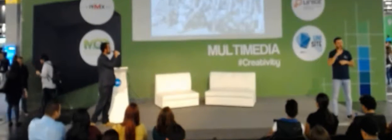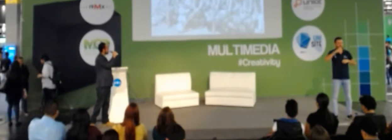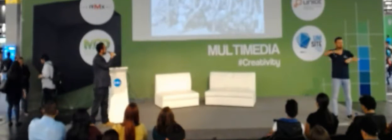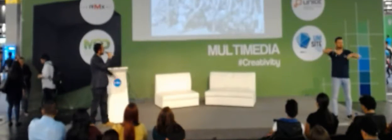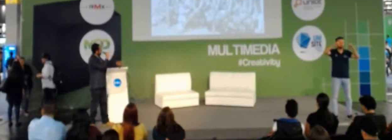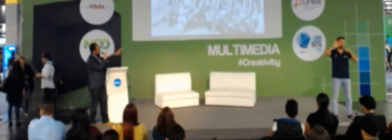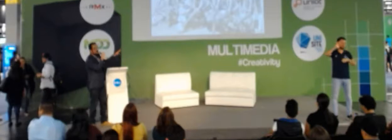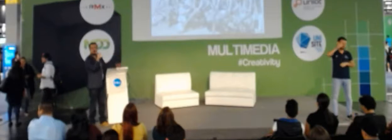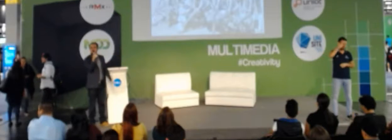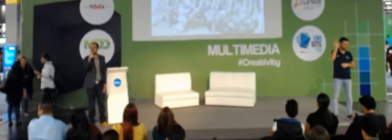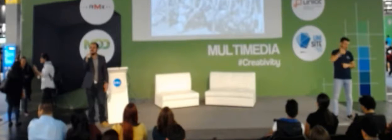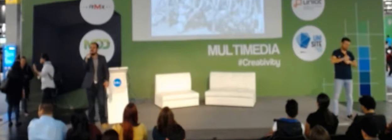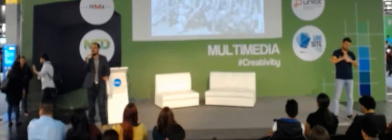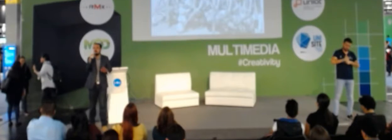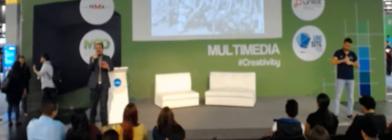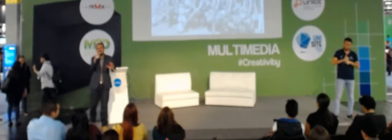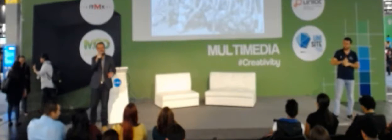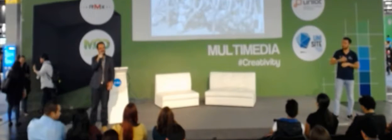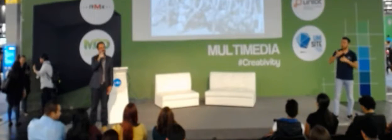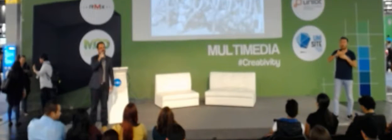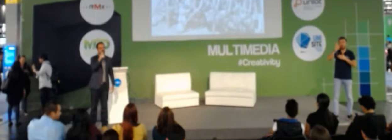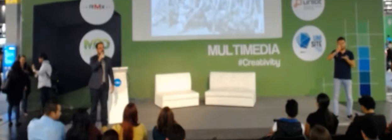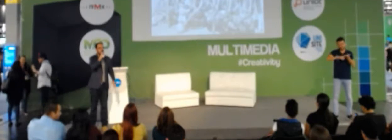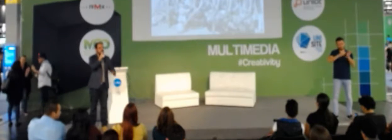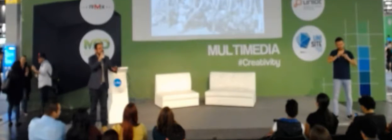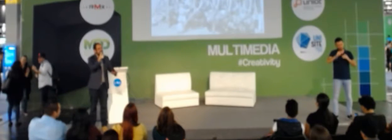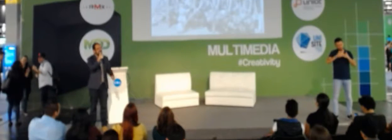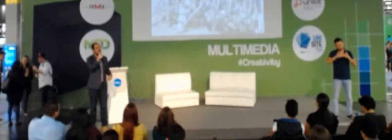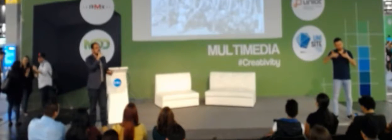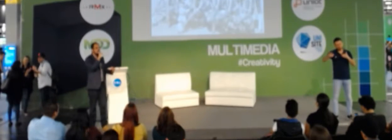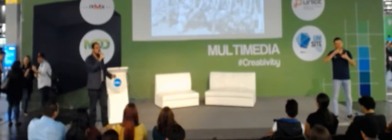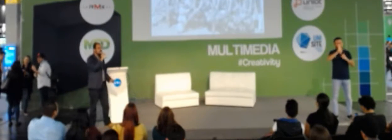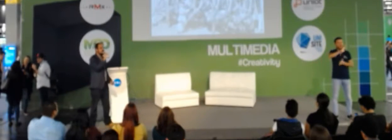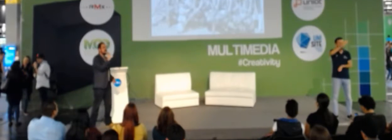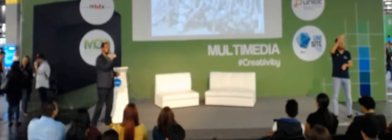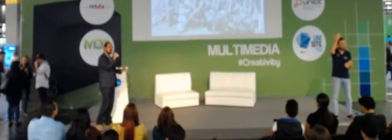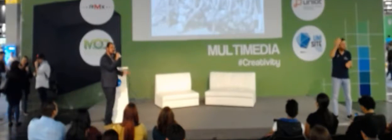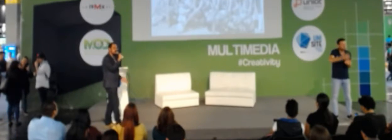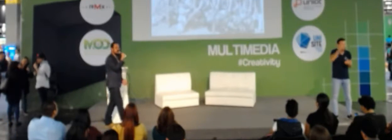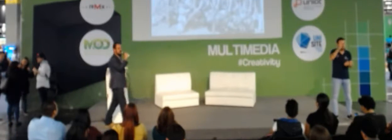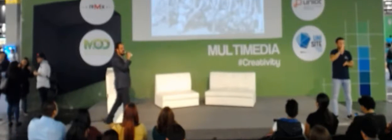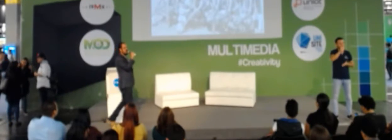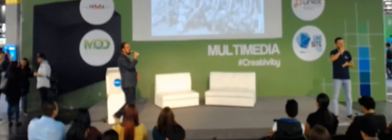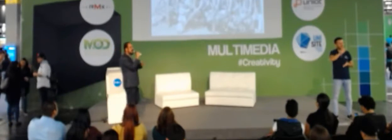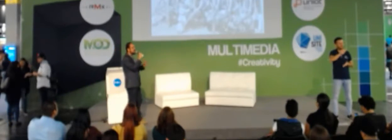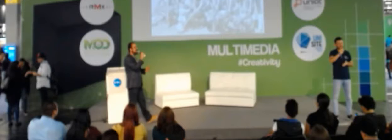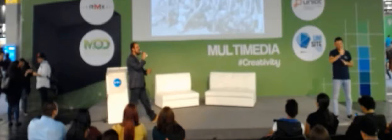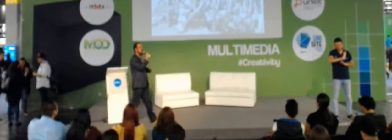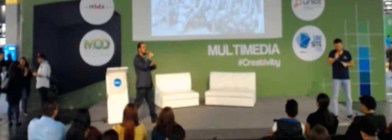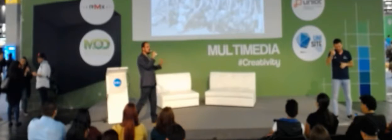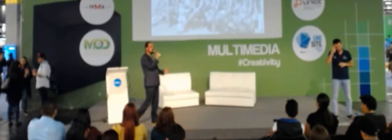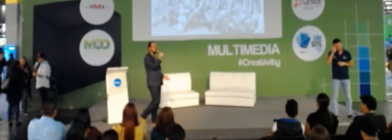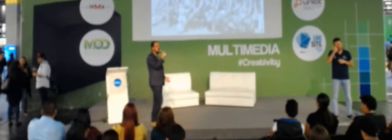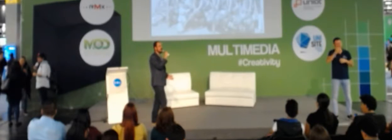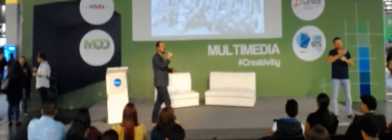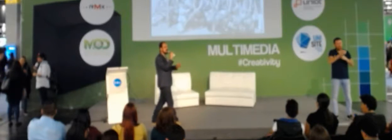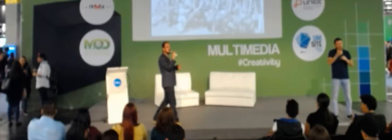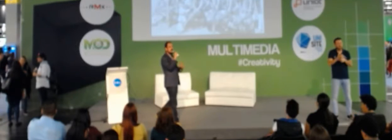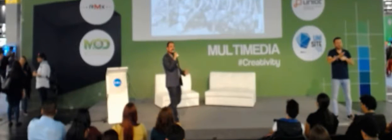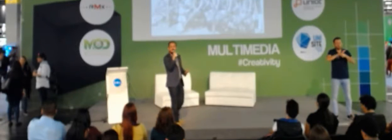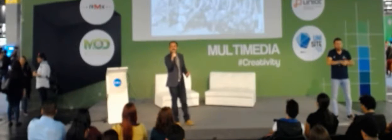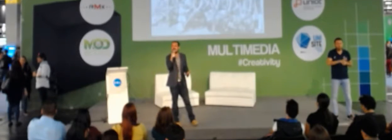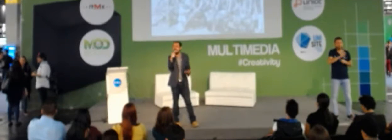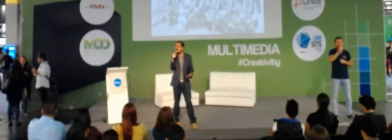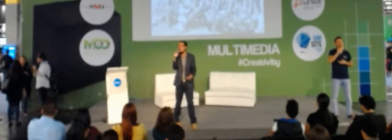70, los sordos dicen basta. Basta a un mundo que nos reprime. Basta a un mundo que no